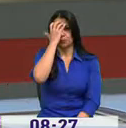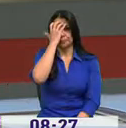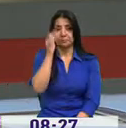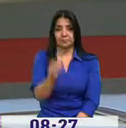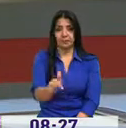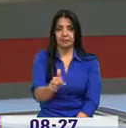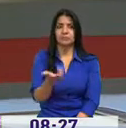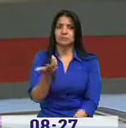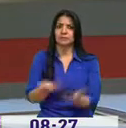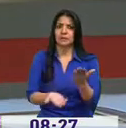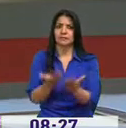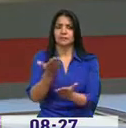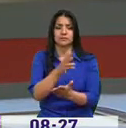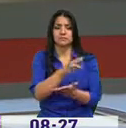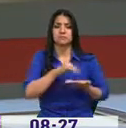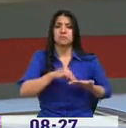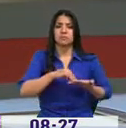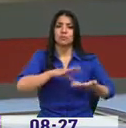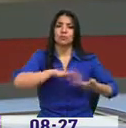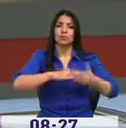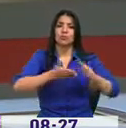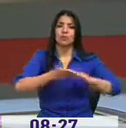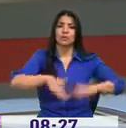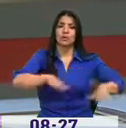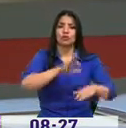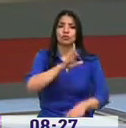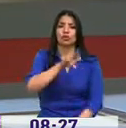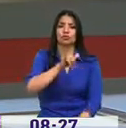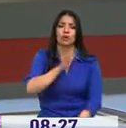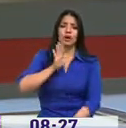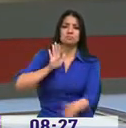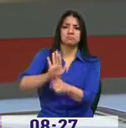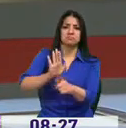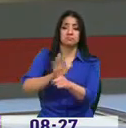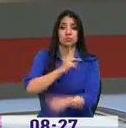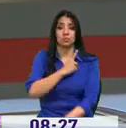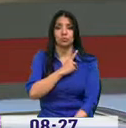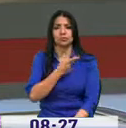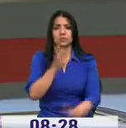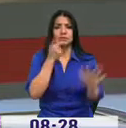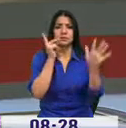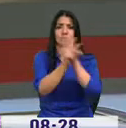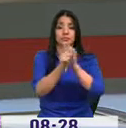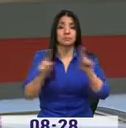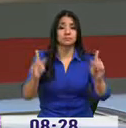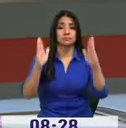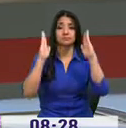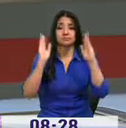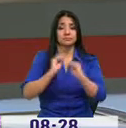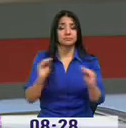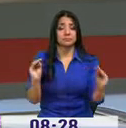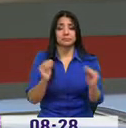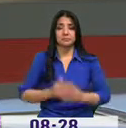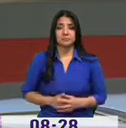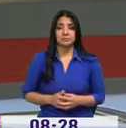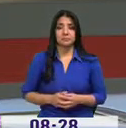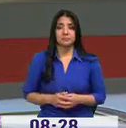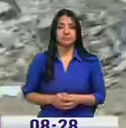siendo amenazados por miembros de una comunidad denominada la Tokya. Los dueños han realizado varias denuncias, pero no han tenido una respuesta